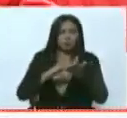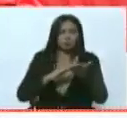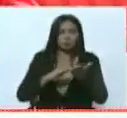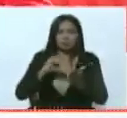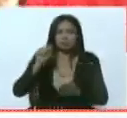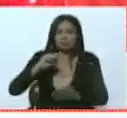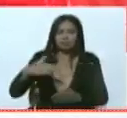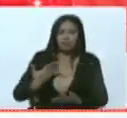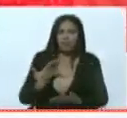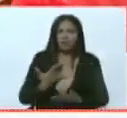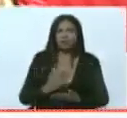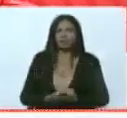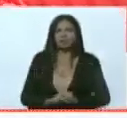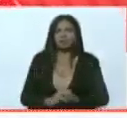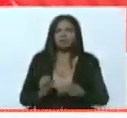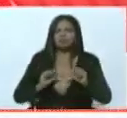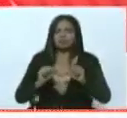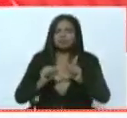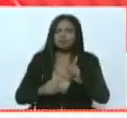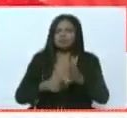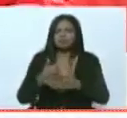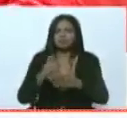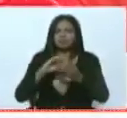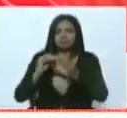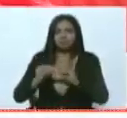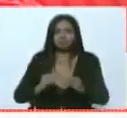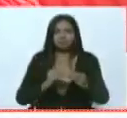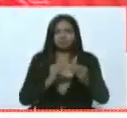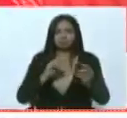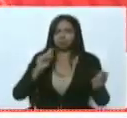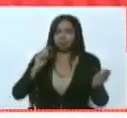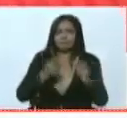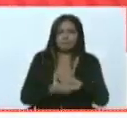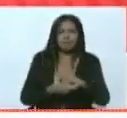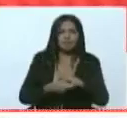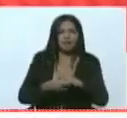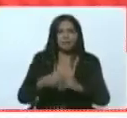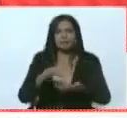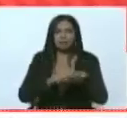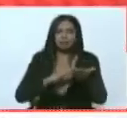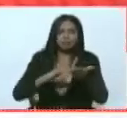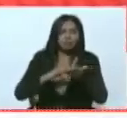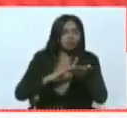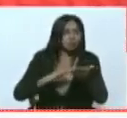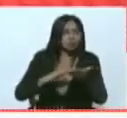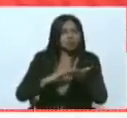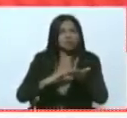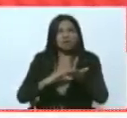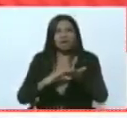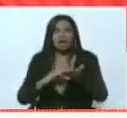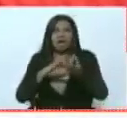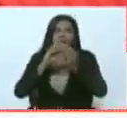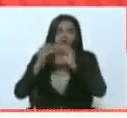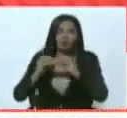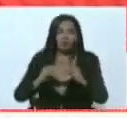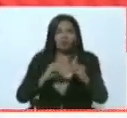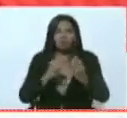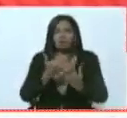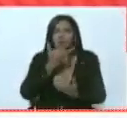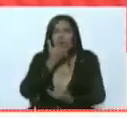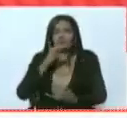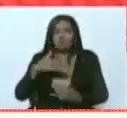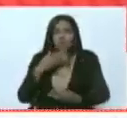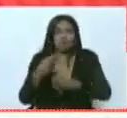autorrenovarse permanentemente, cambiar para mejorar, rectificar errores que